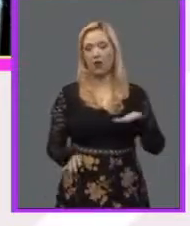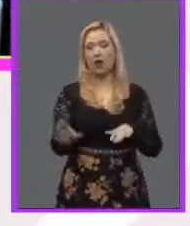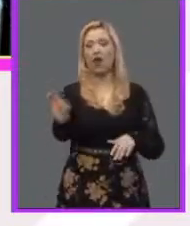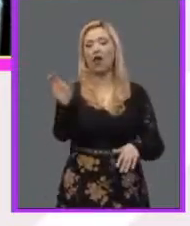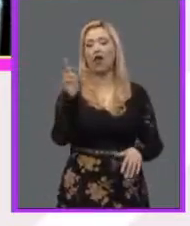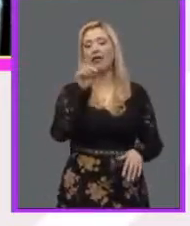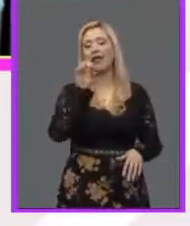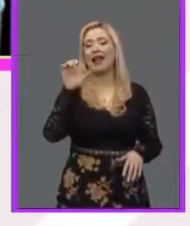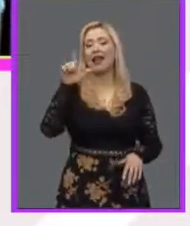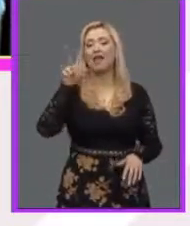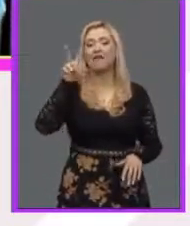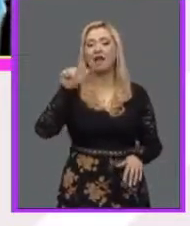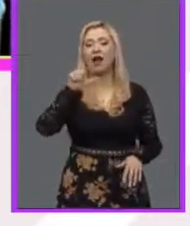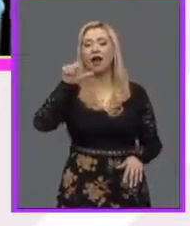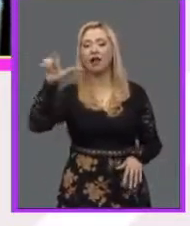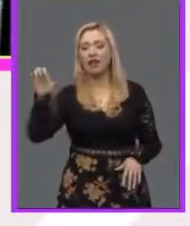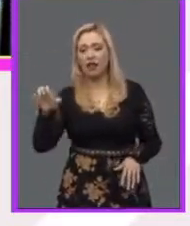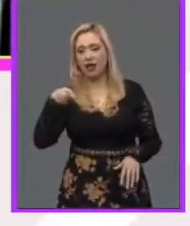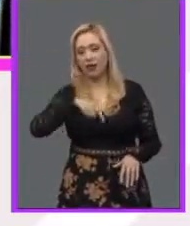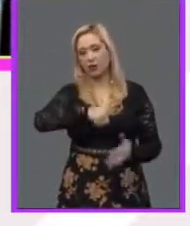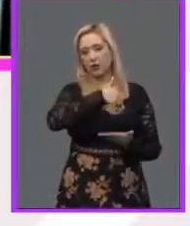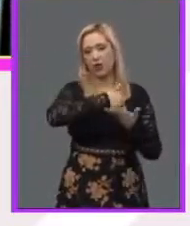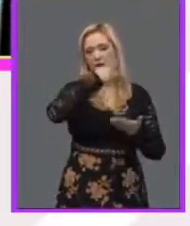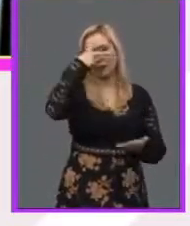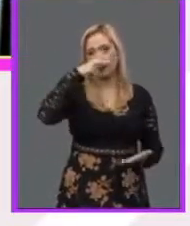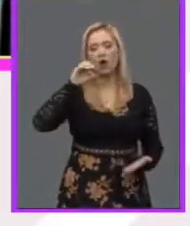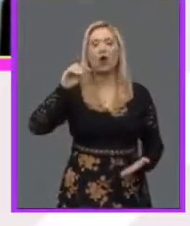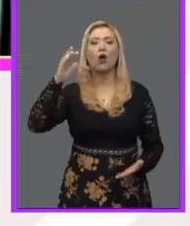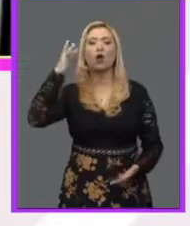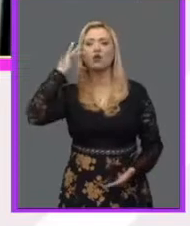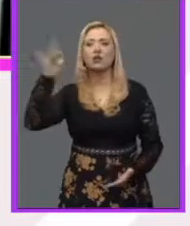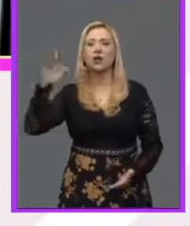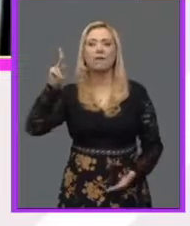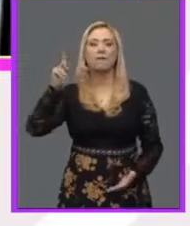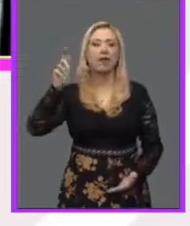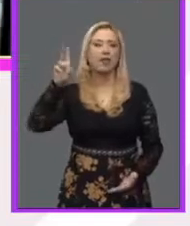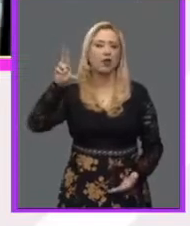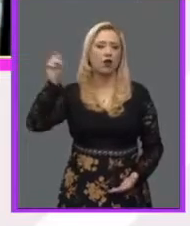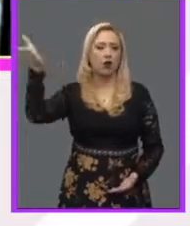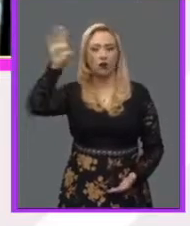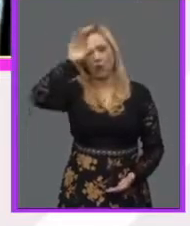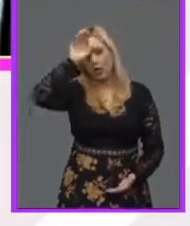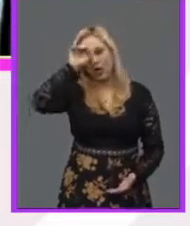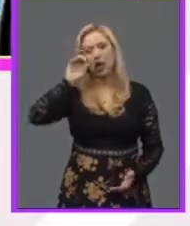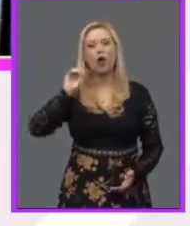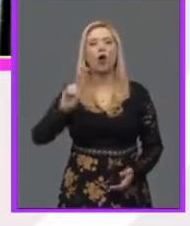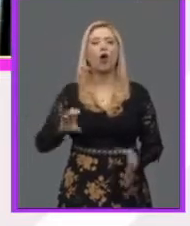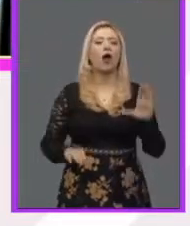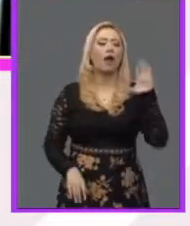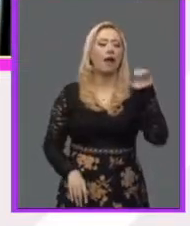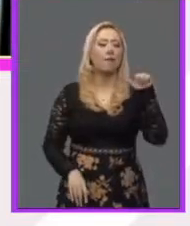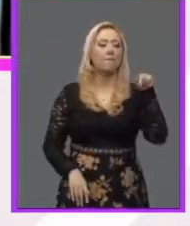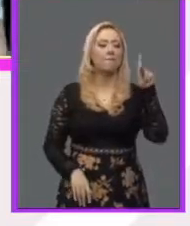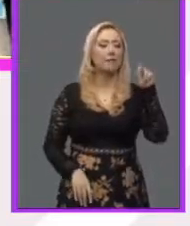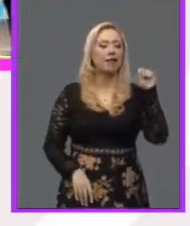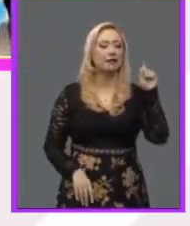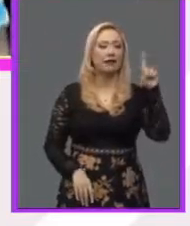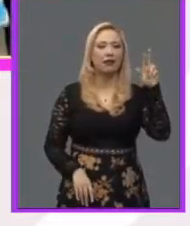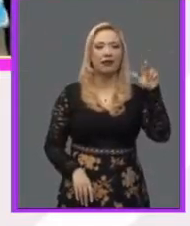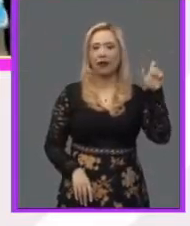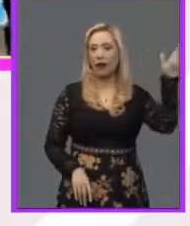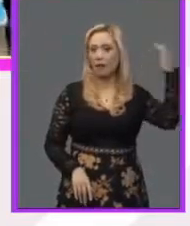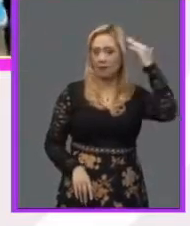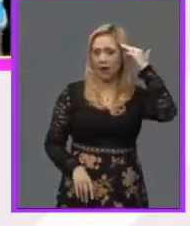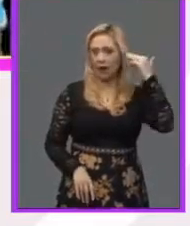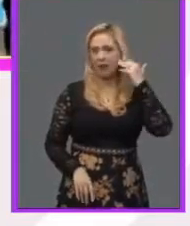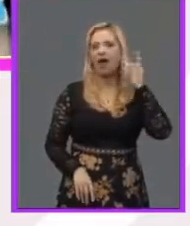Ciudad de México, o en San Pedro, en Monterrey, o en el Campestre, en Mérida, llegaran a decir, bueno, vamos a sacarles